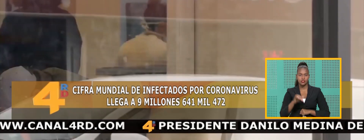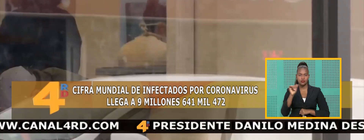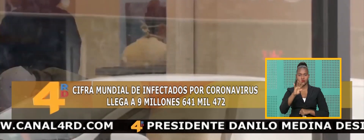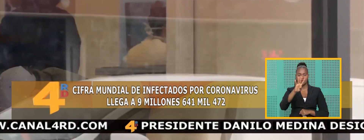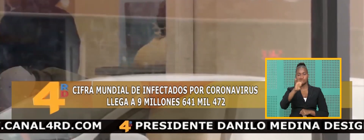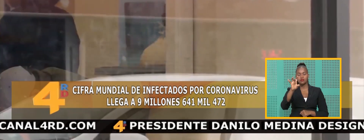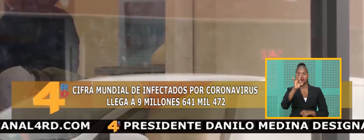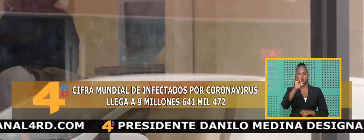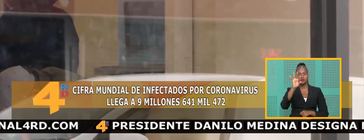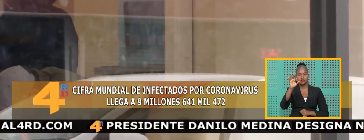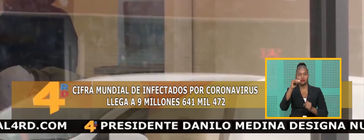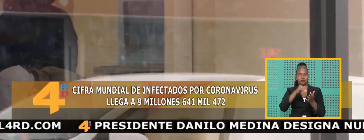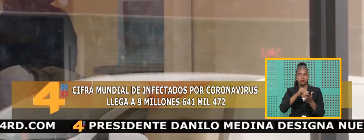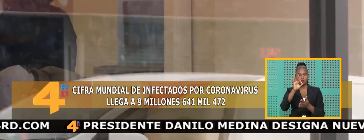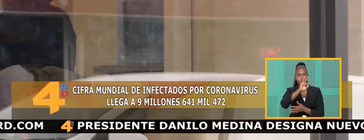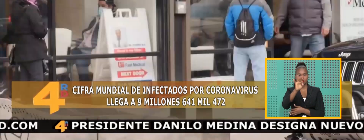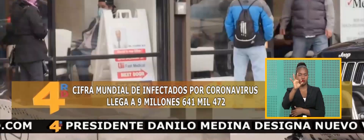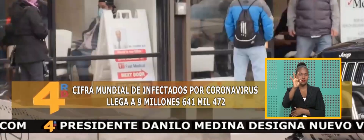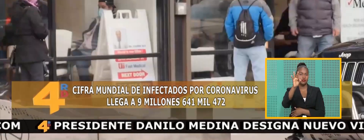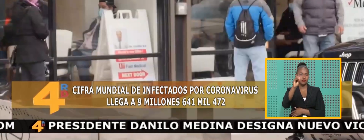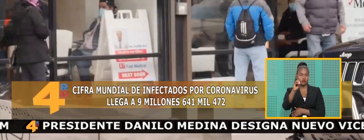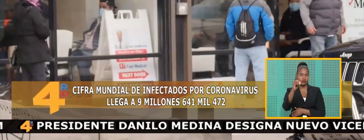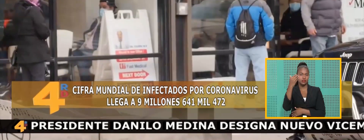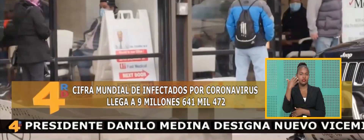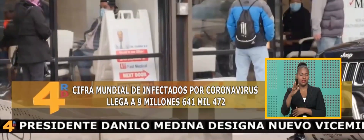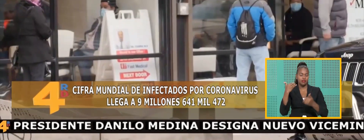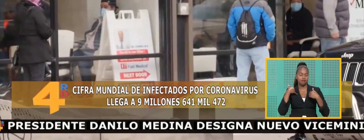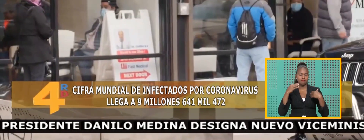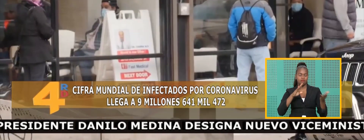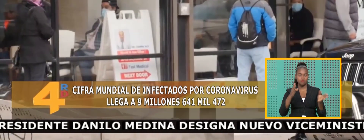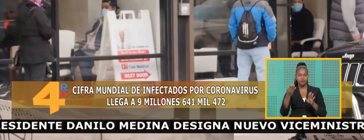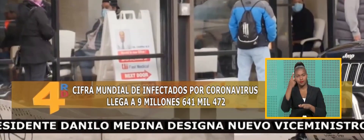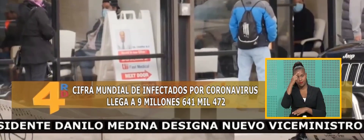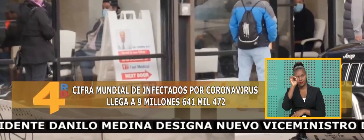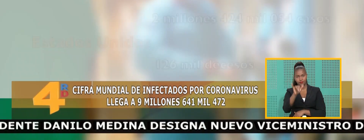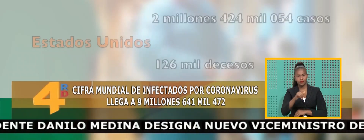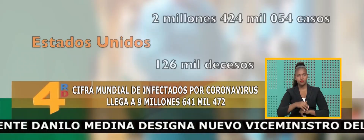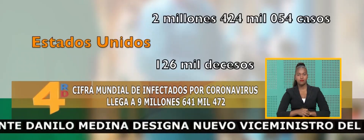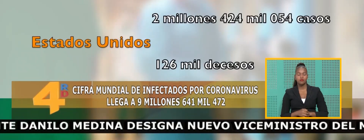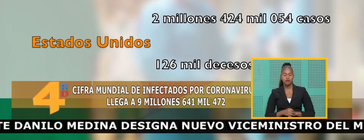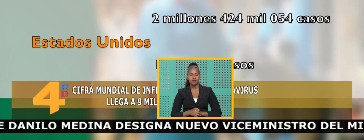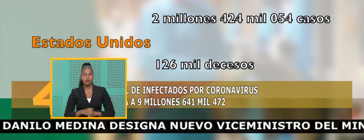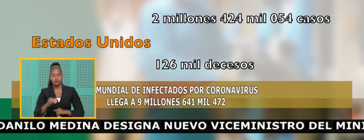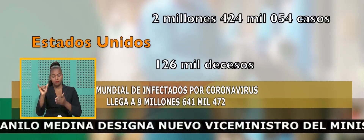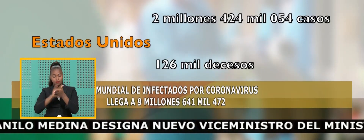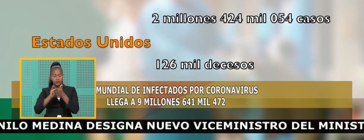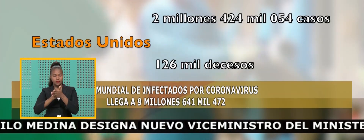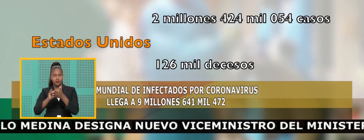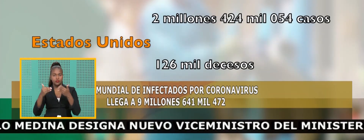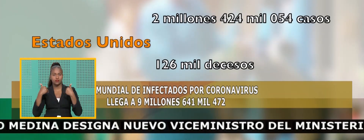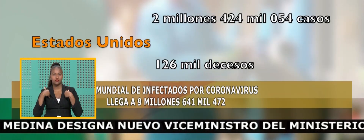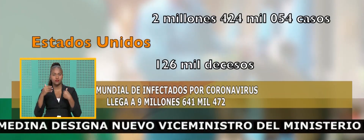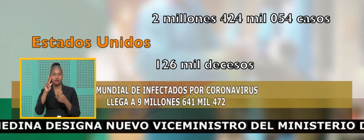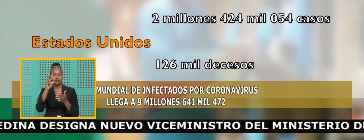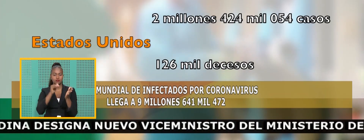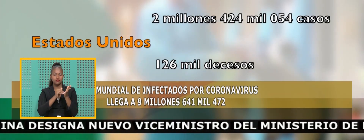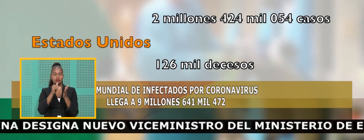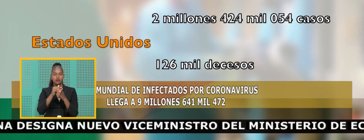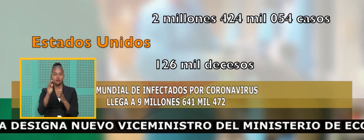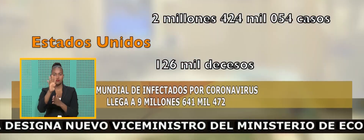489.990 han fallecido por la misma causa. Estados Unidos tiene 2